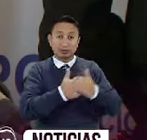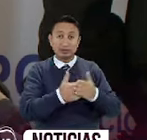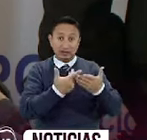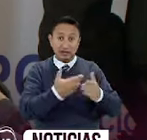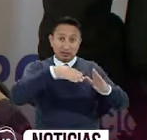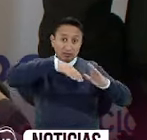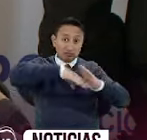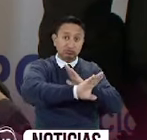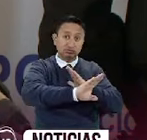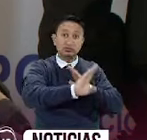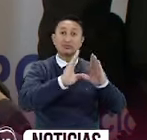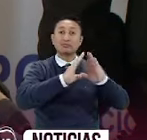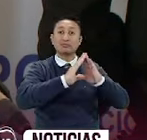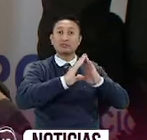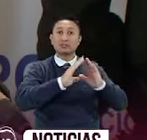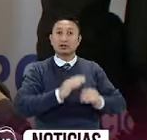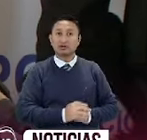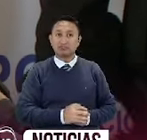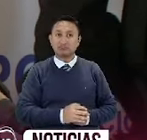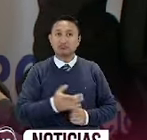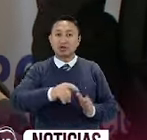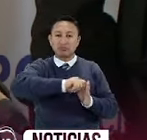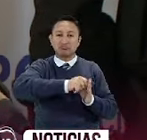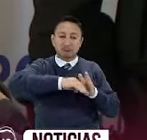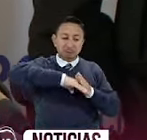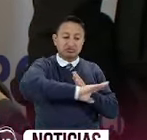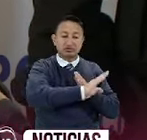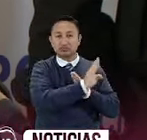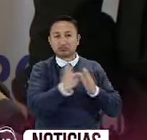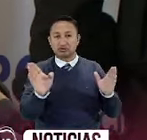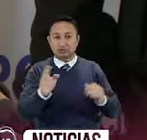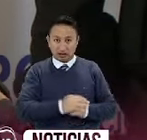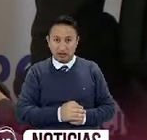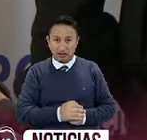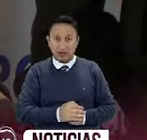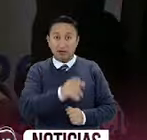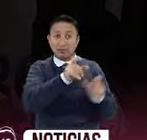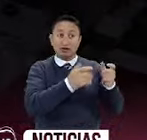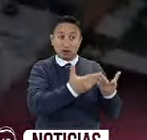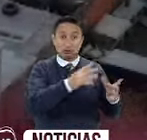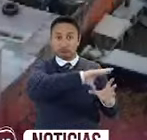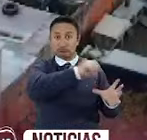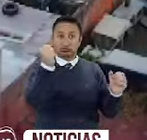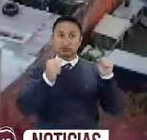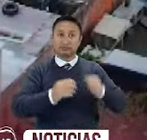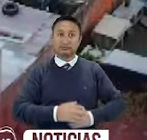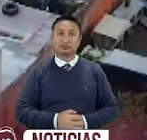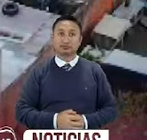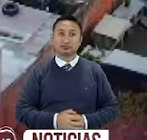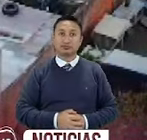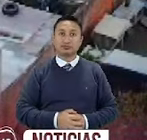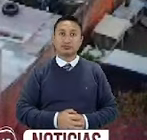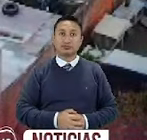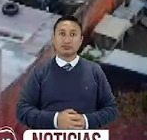violentar dichos domicilios, sea por una puerta, sea por una ventana, y a sustraerse lo que puedan.